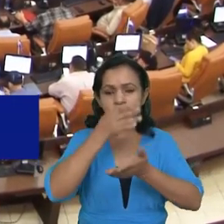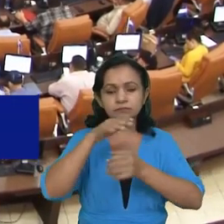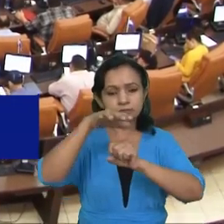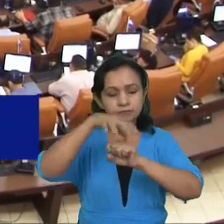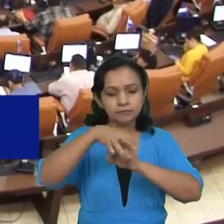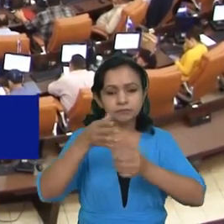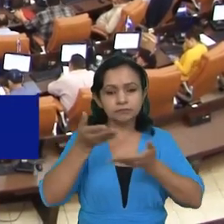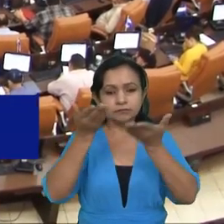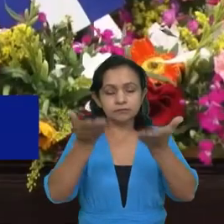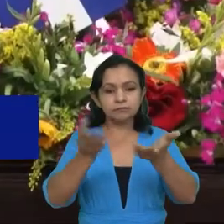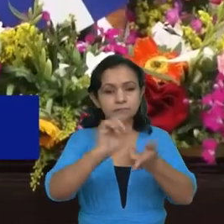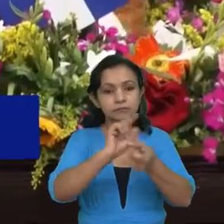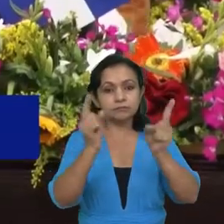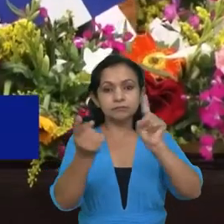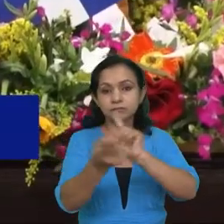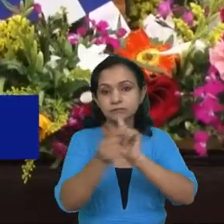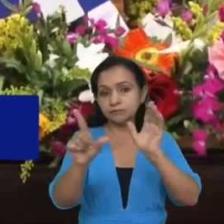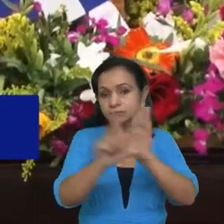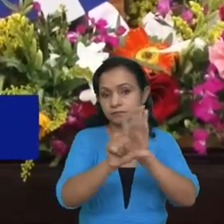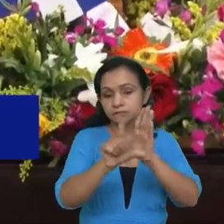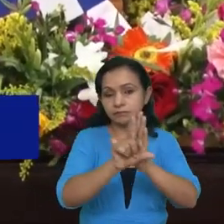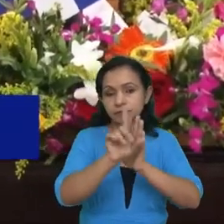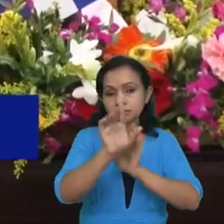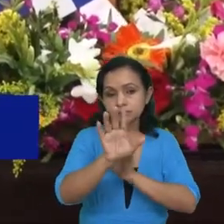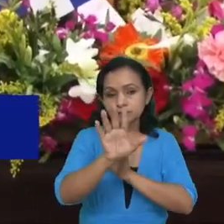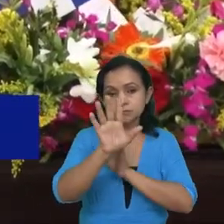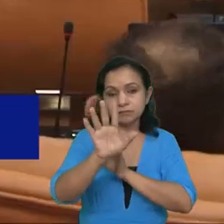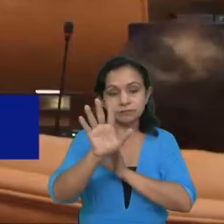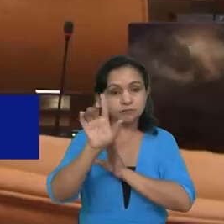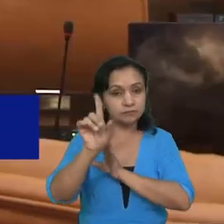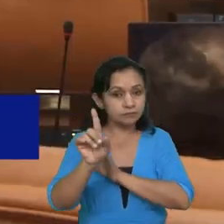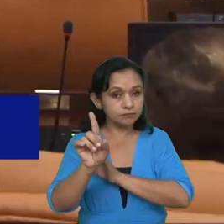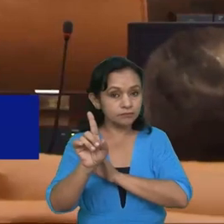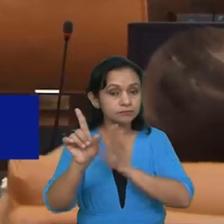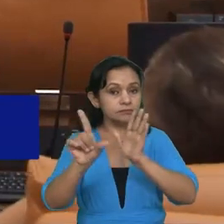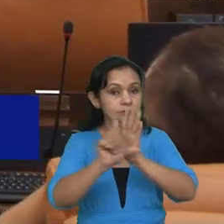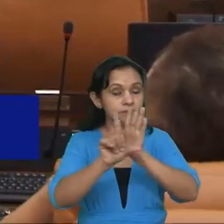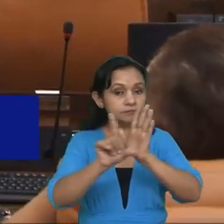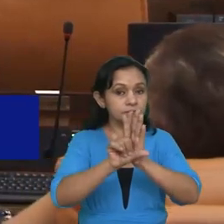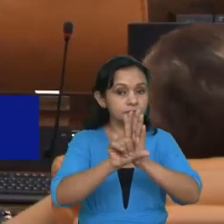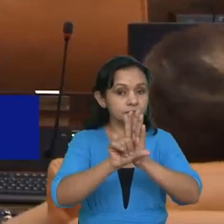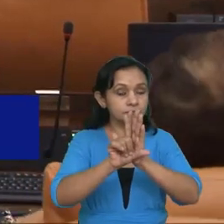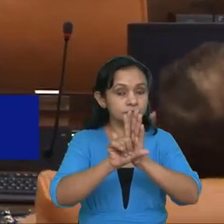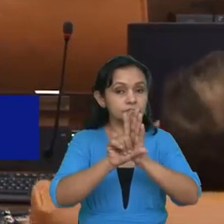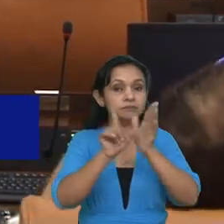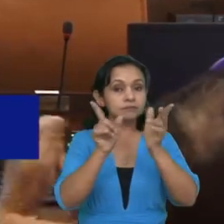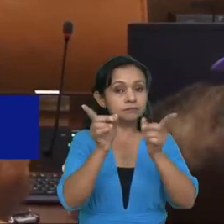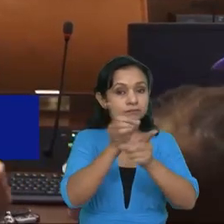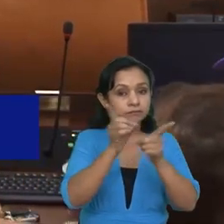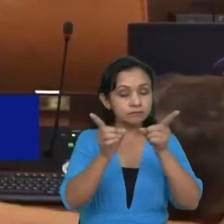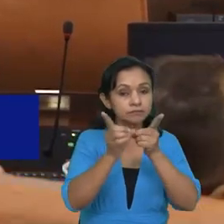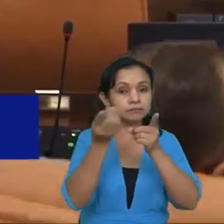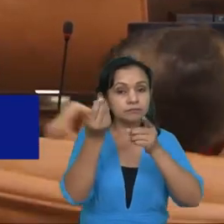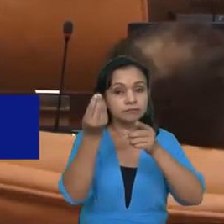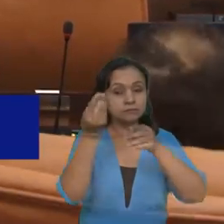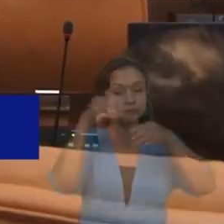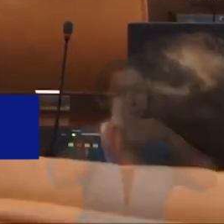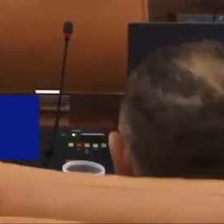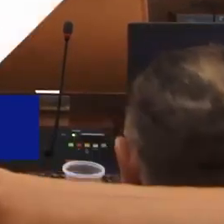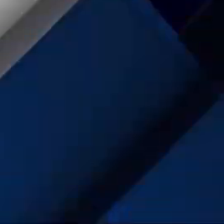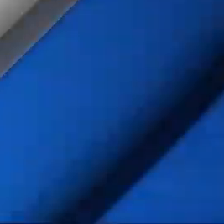propuesta de reformas a la ley número 5 51 ley de sistema de garantía de depósitos